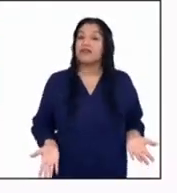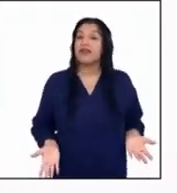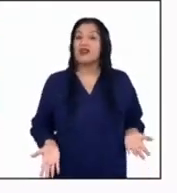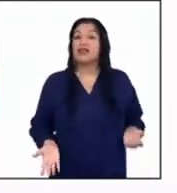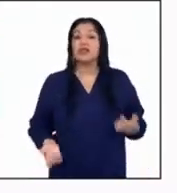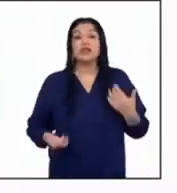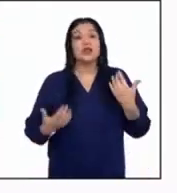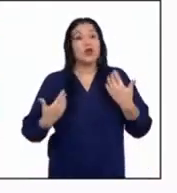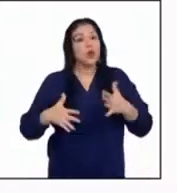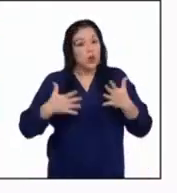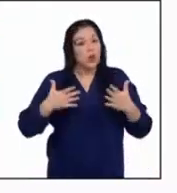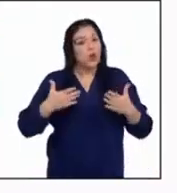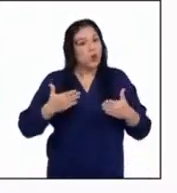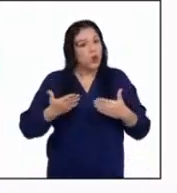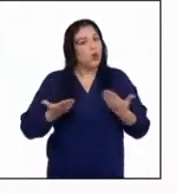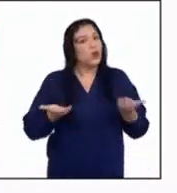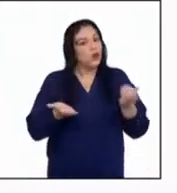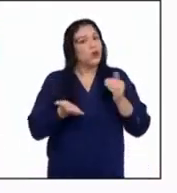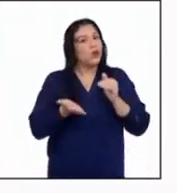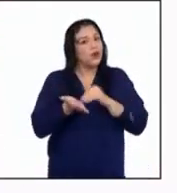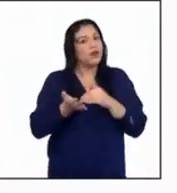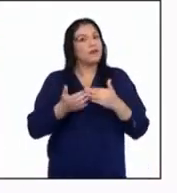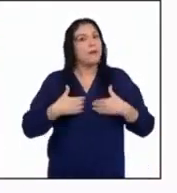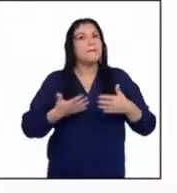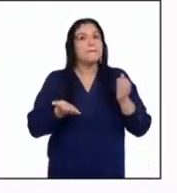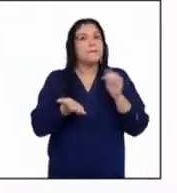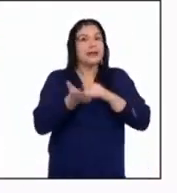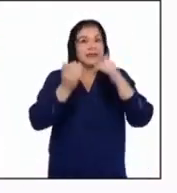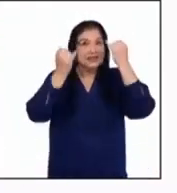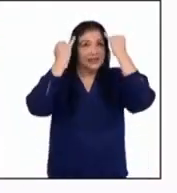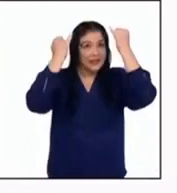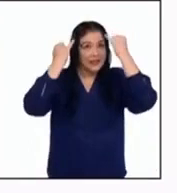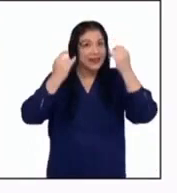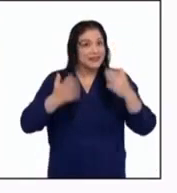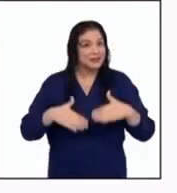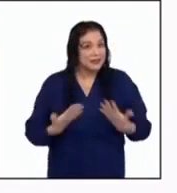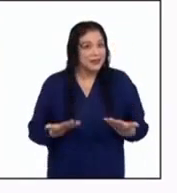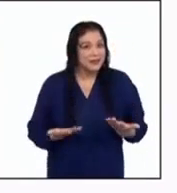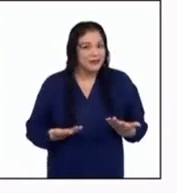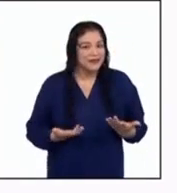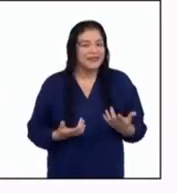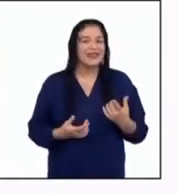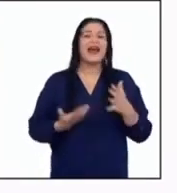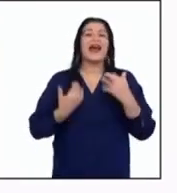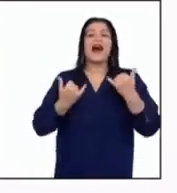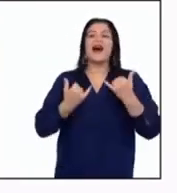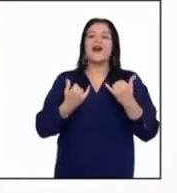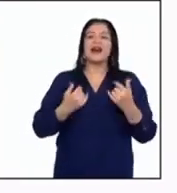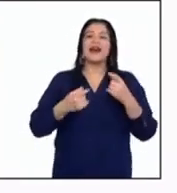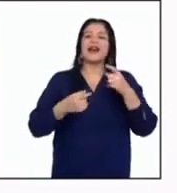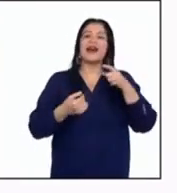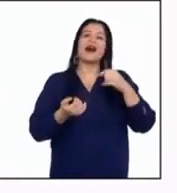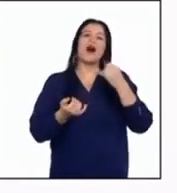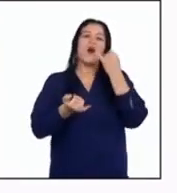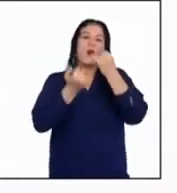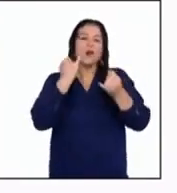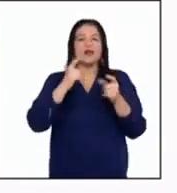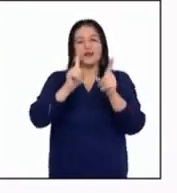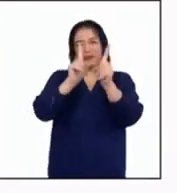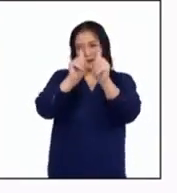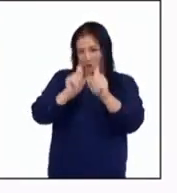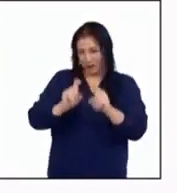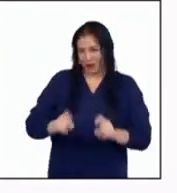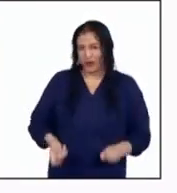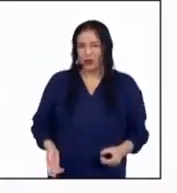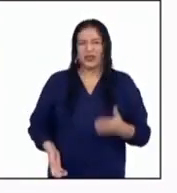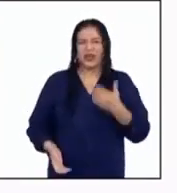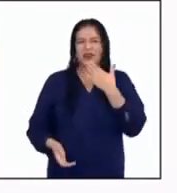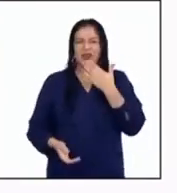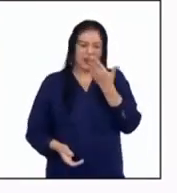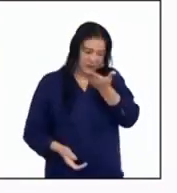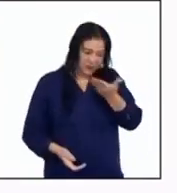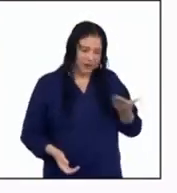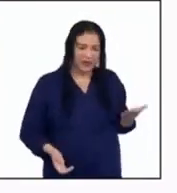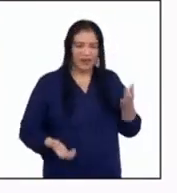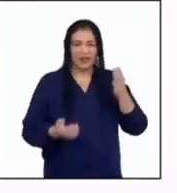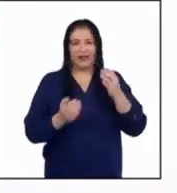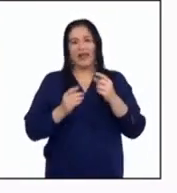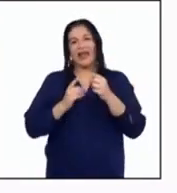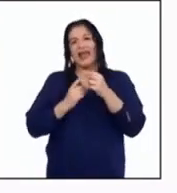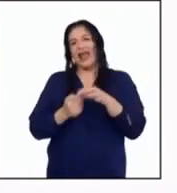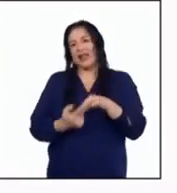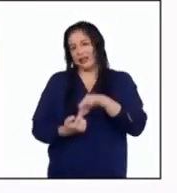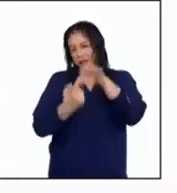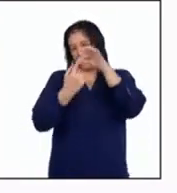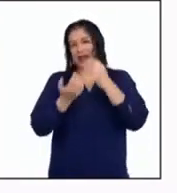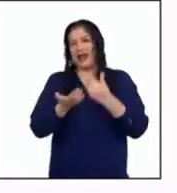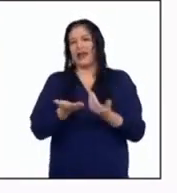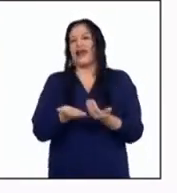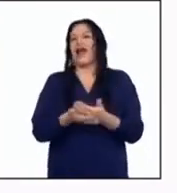¿Aún les quedan dudas? Ah, me asustaron. Pasemos a una última ronda de preguntas con nuestra invitada especial